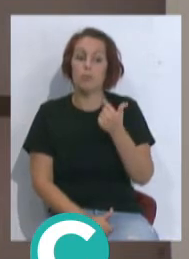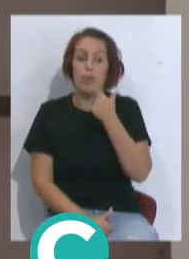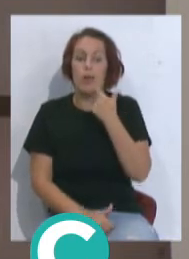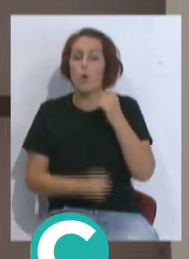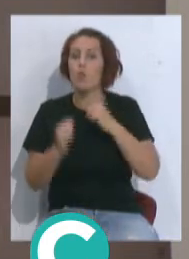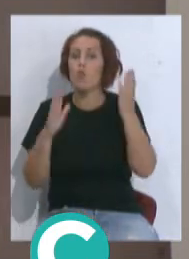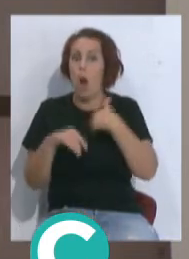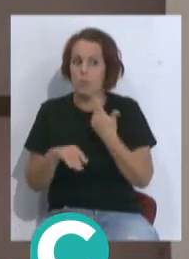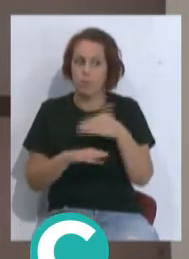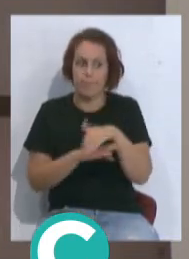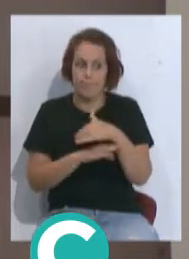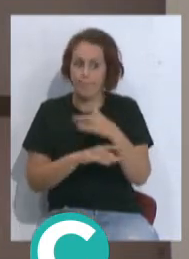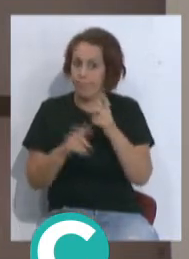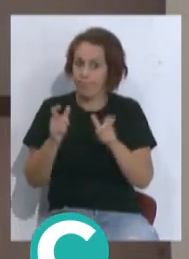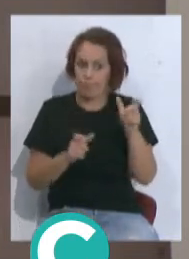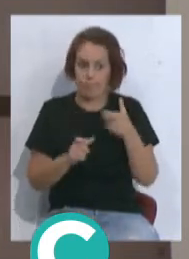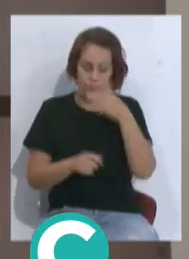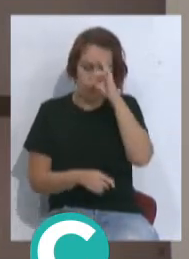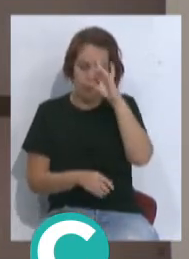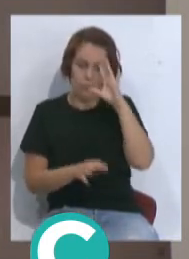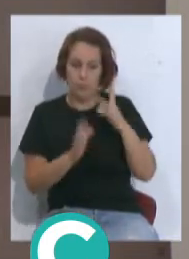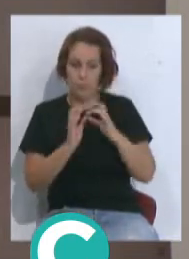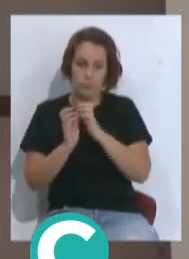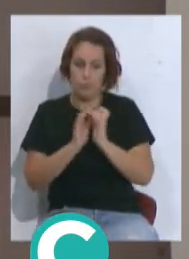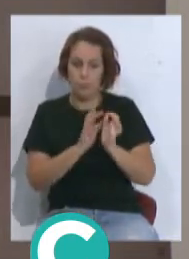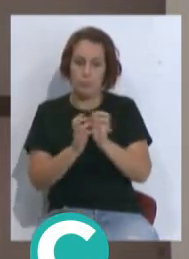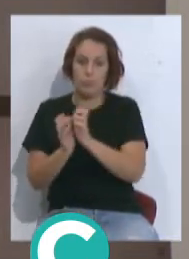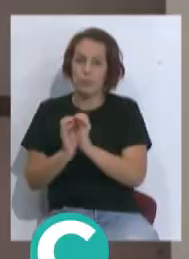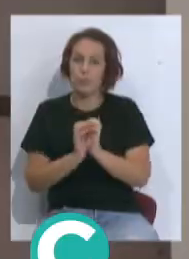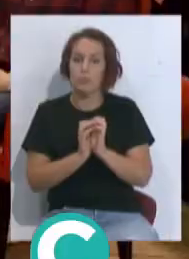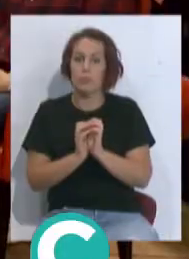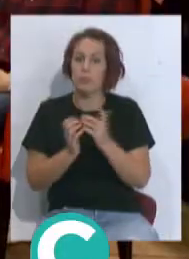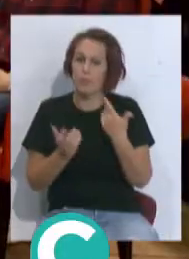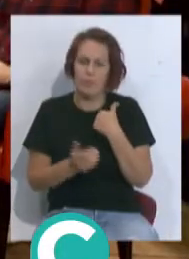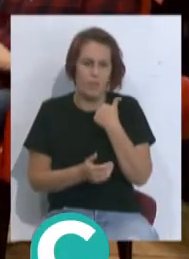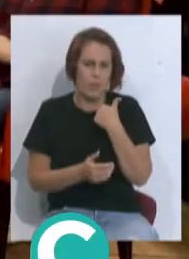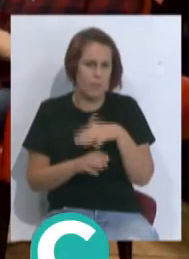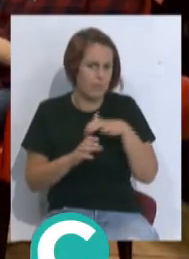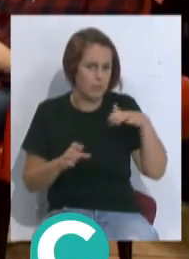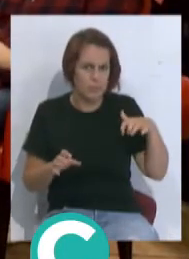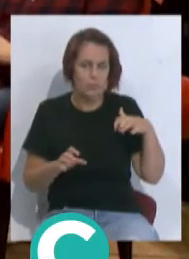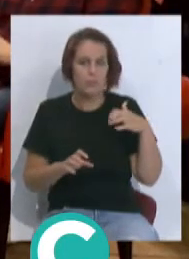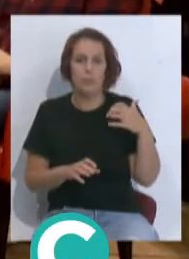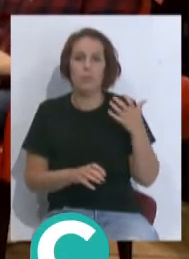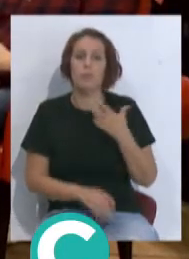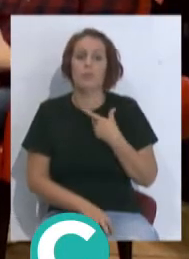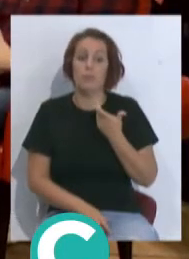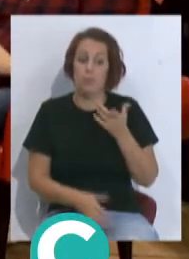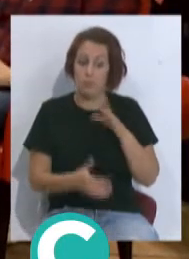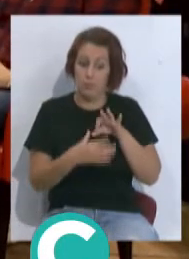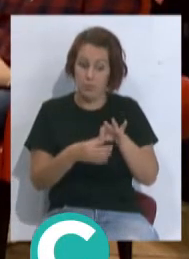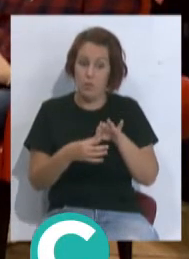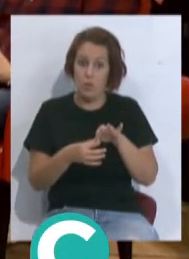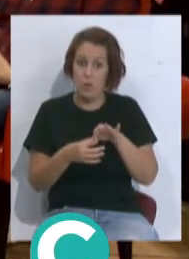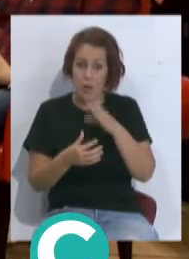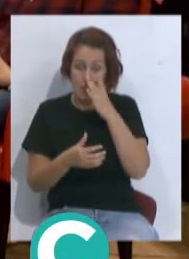haber concurso, ¿no?, en su fecha, o carnaval en su fecha, sino que era para junio. A todo el mundo, casi todo el mundo que bien que tiene relación o que no tenga